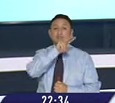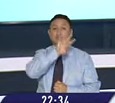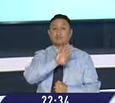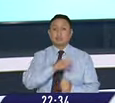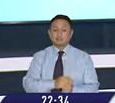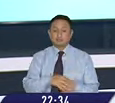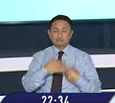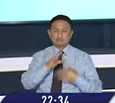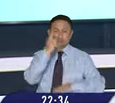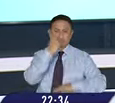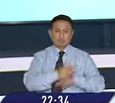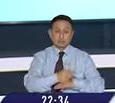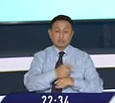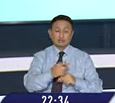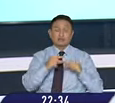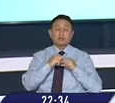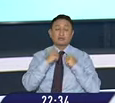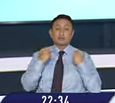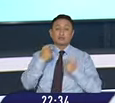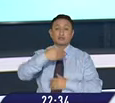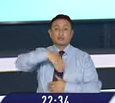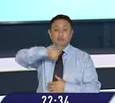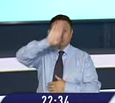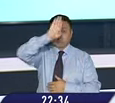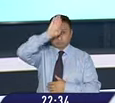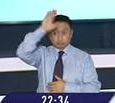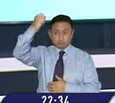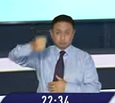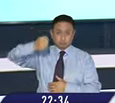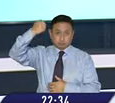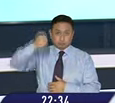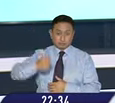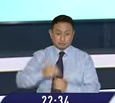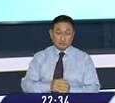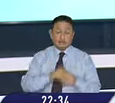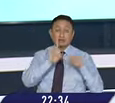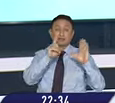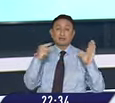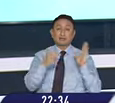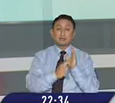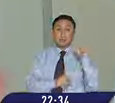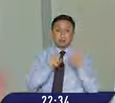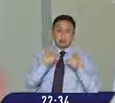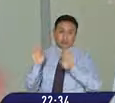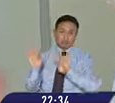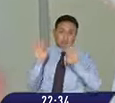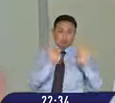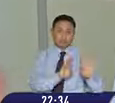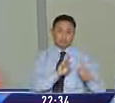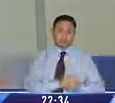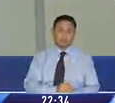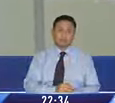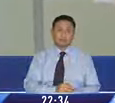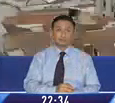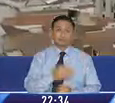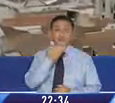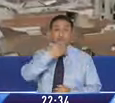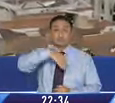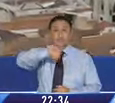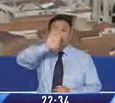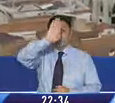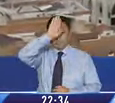La designación la hizo el Papa Francisco y se prevé asistan más de 6.000 personas. El Papa Francisco eligió